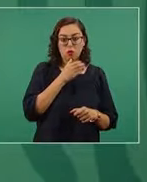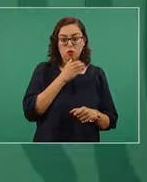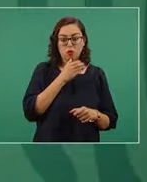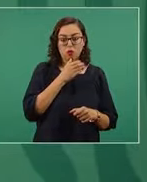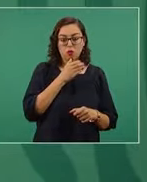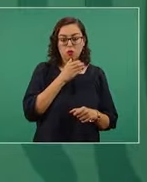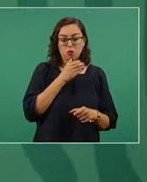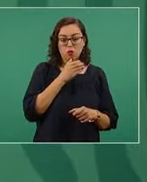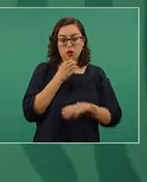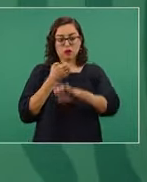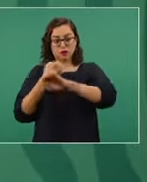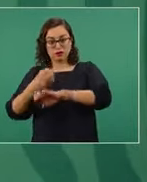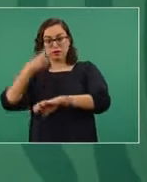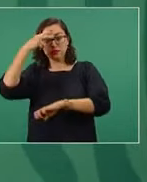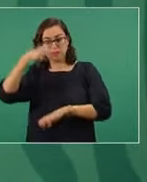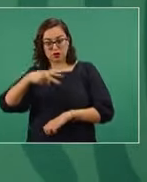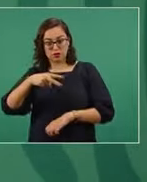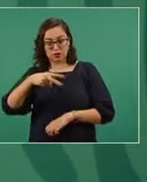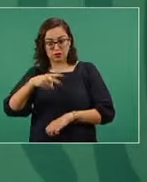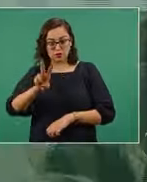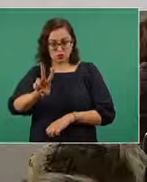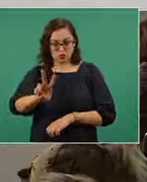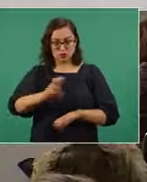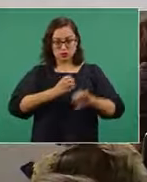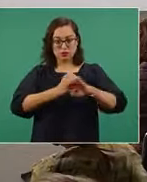y las del Estado de México. Sí.